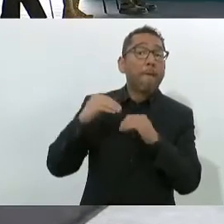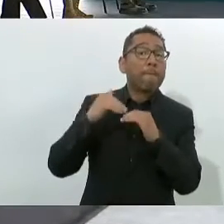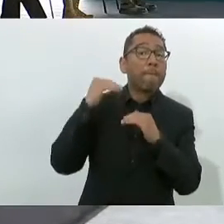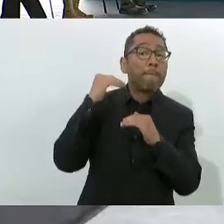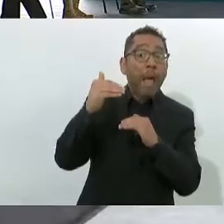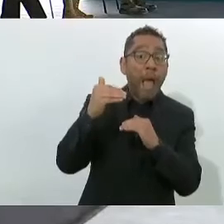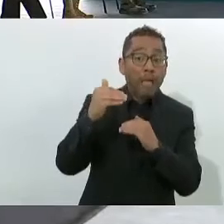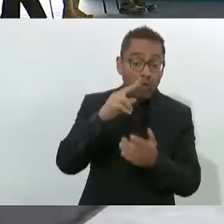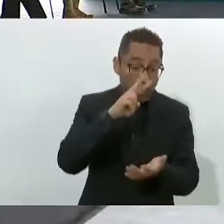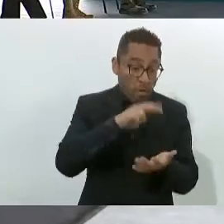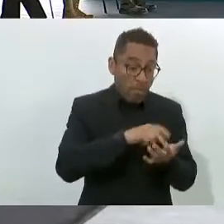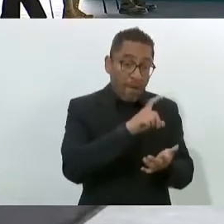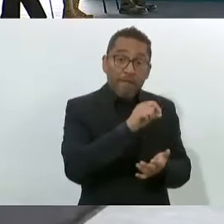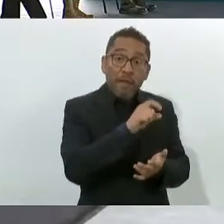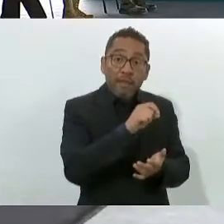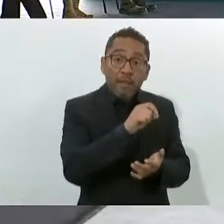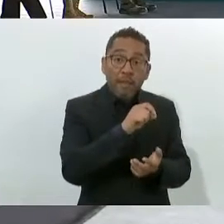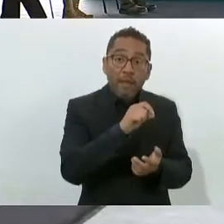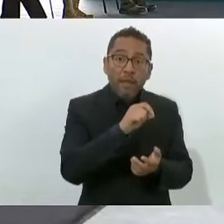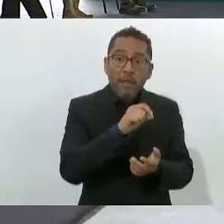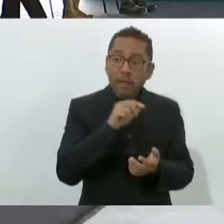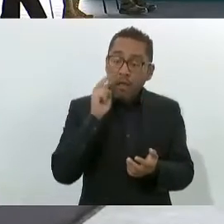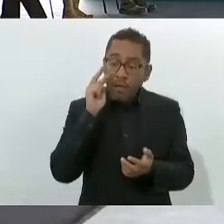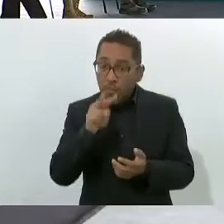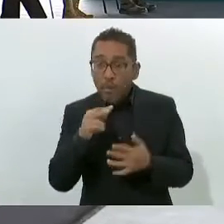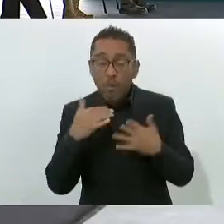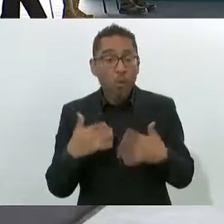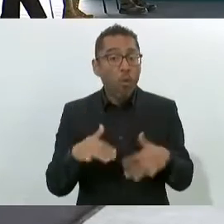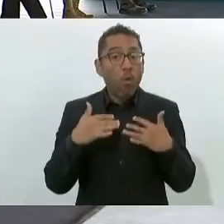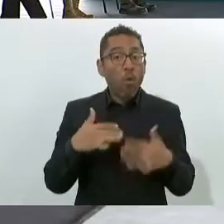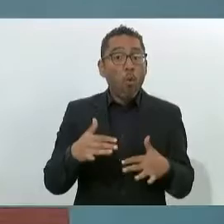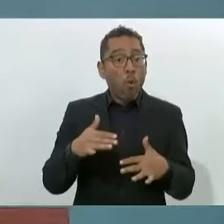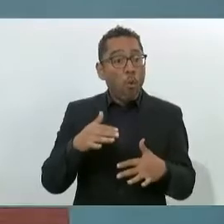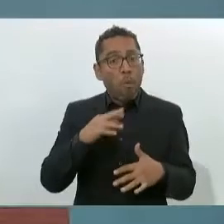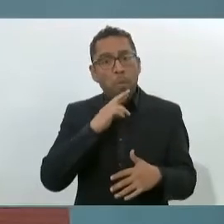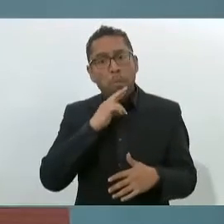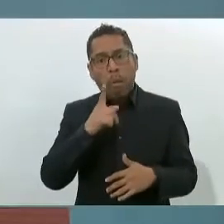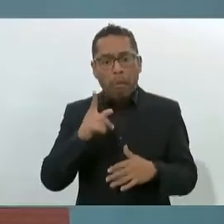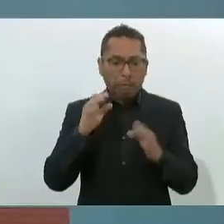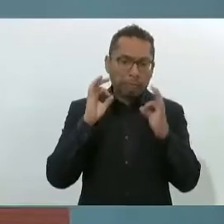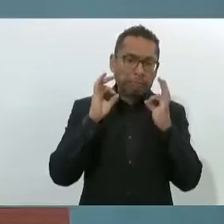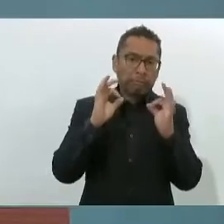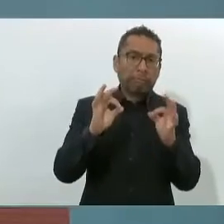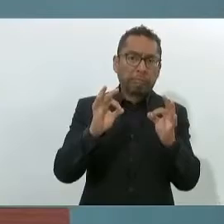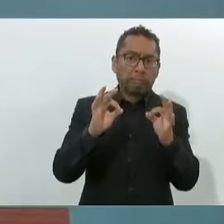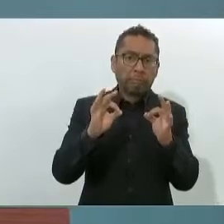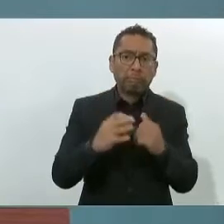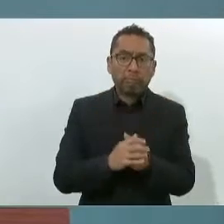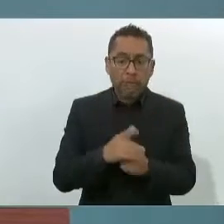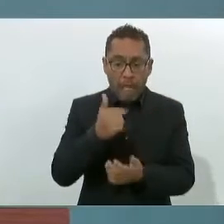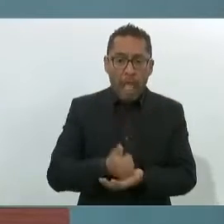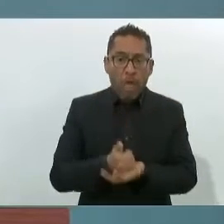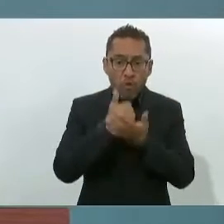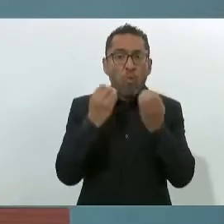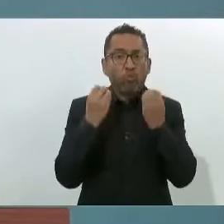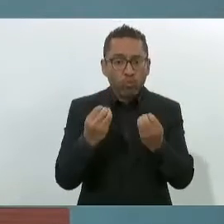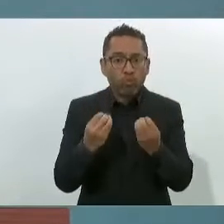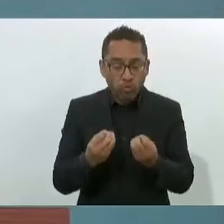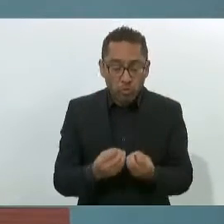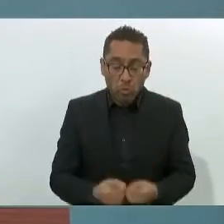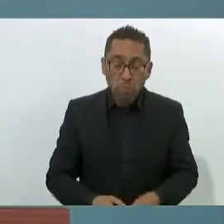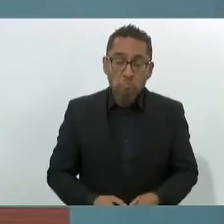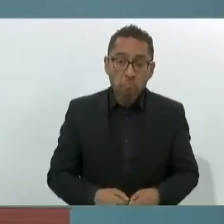algo, repito, excepcional. Eso nos ayudó mucho. Muchas